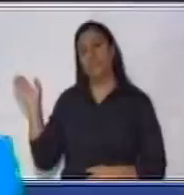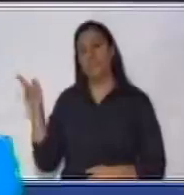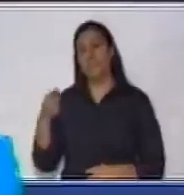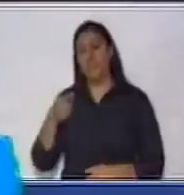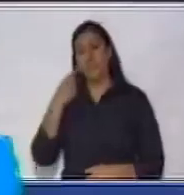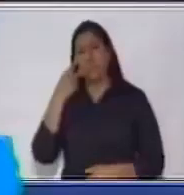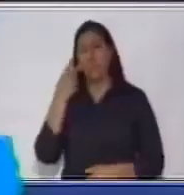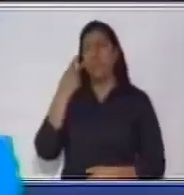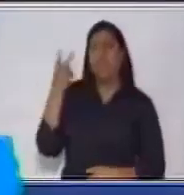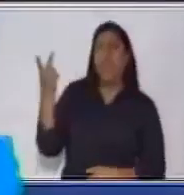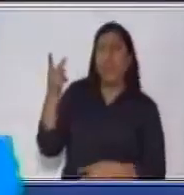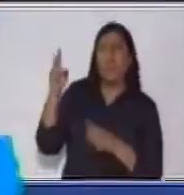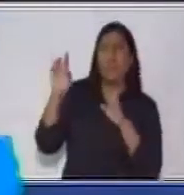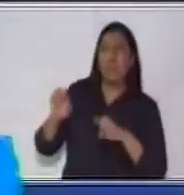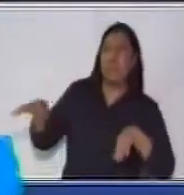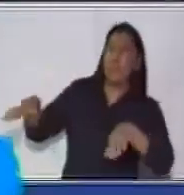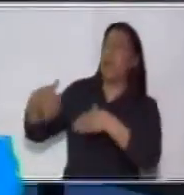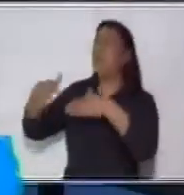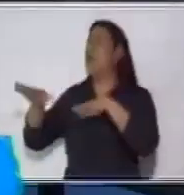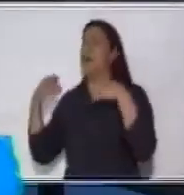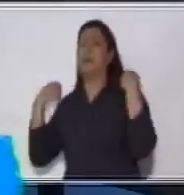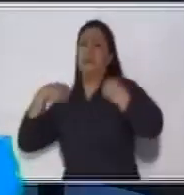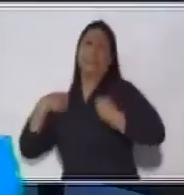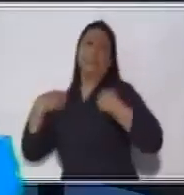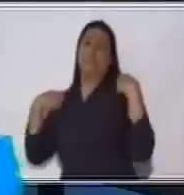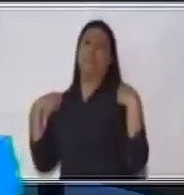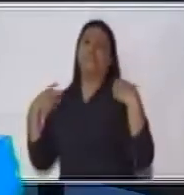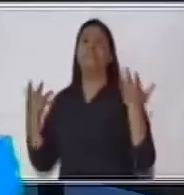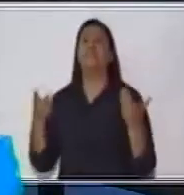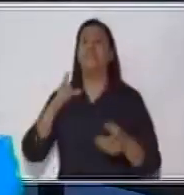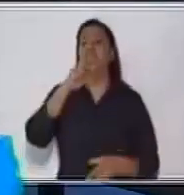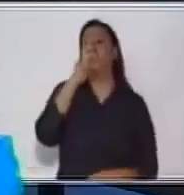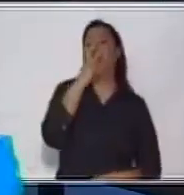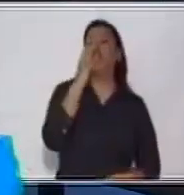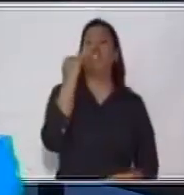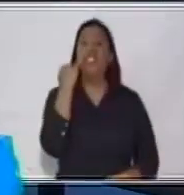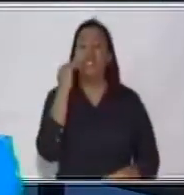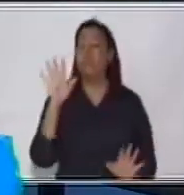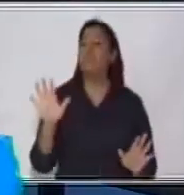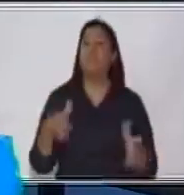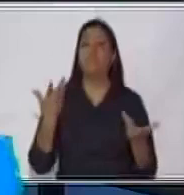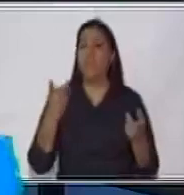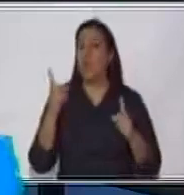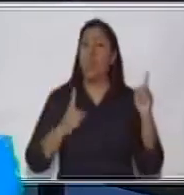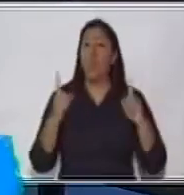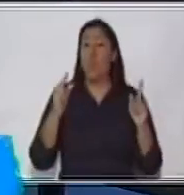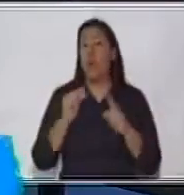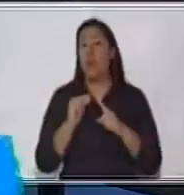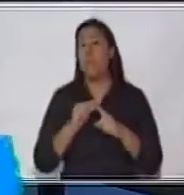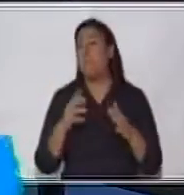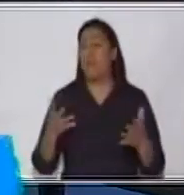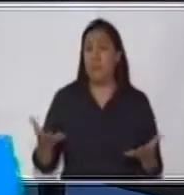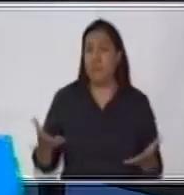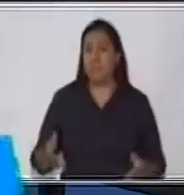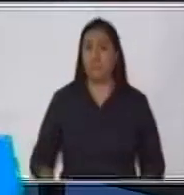la calle que lleva esto en la espalda. Tiene la sílaba chi. ¿Cuál palabra es?